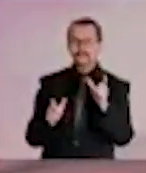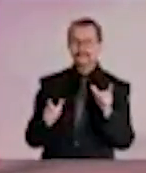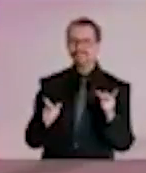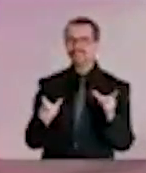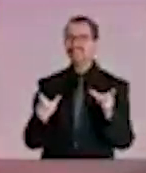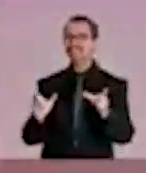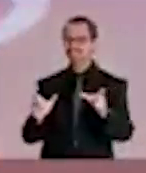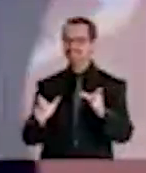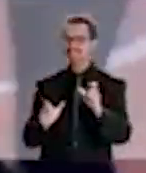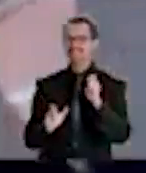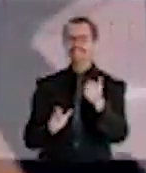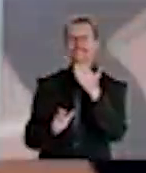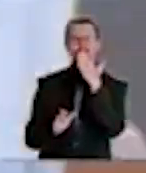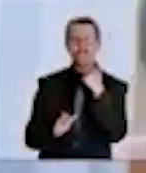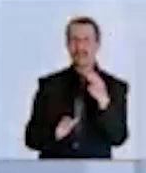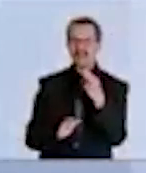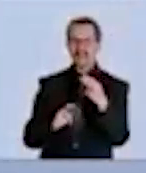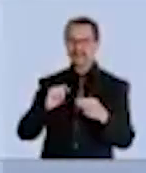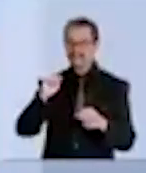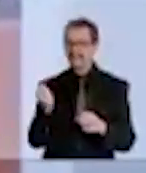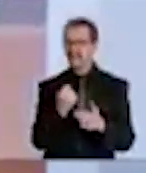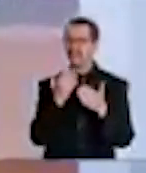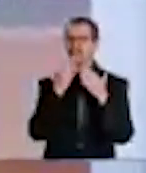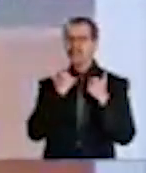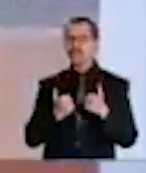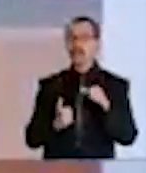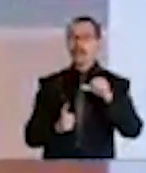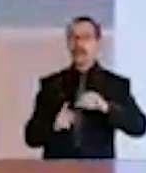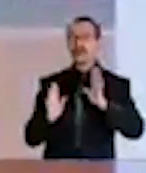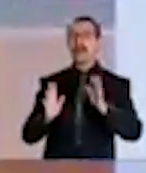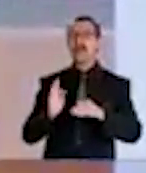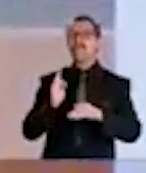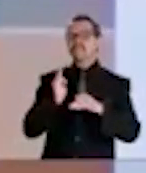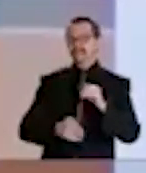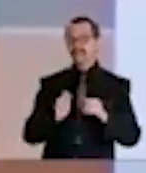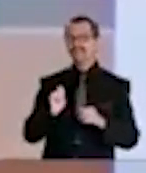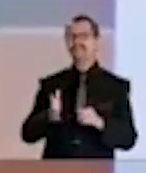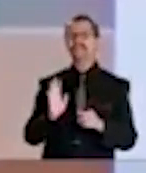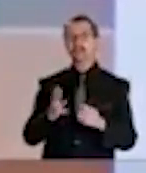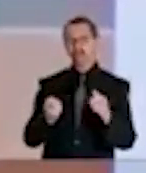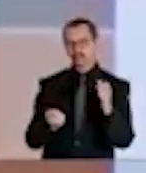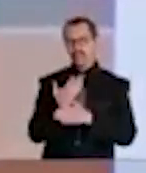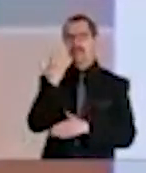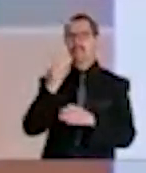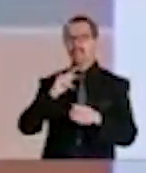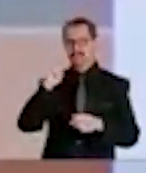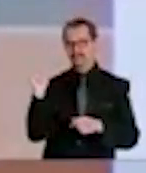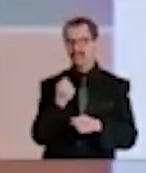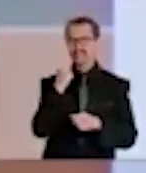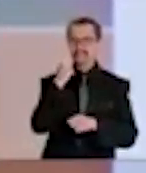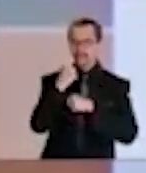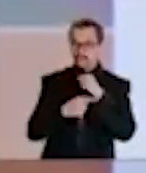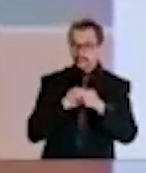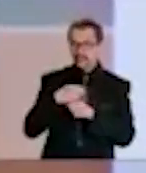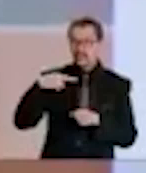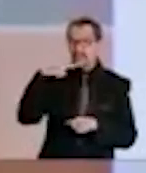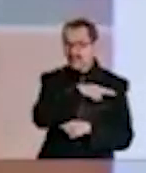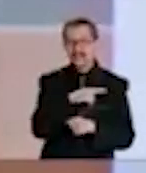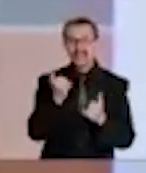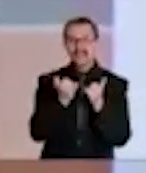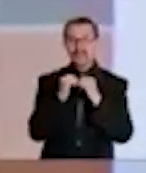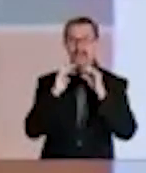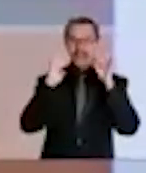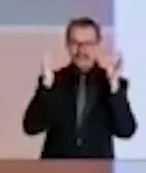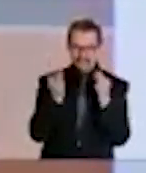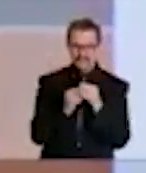protocolo nosotros en un año podríamos blindar completa nuestra aduana tecnológicamente para detectar en cada uno de esos